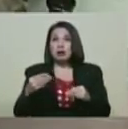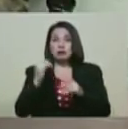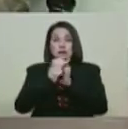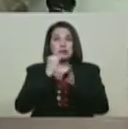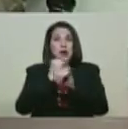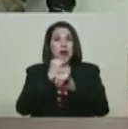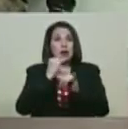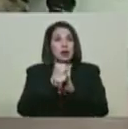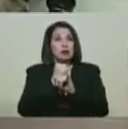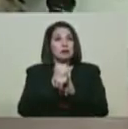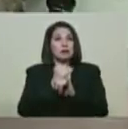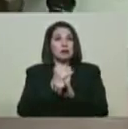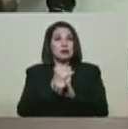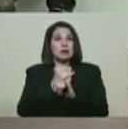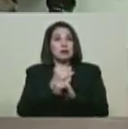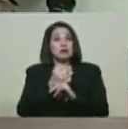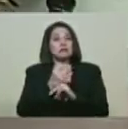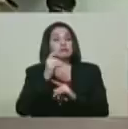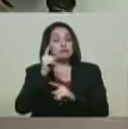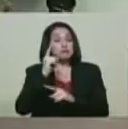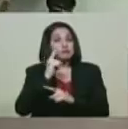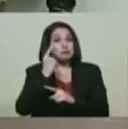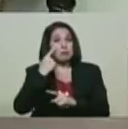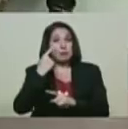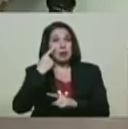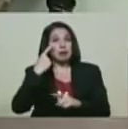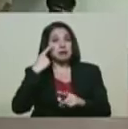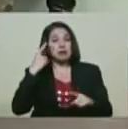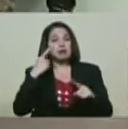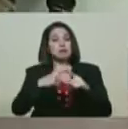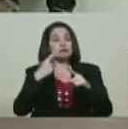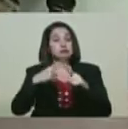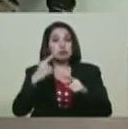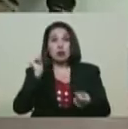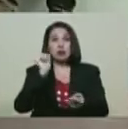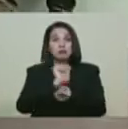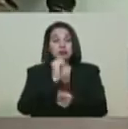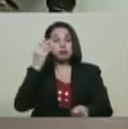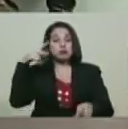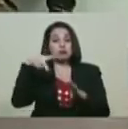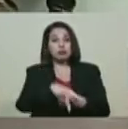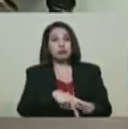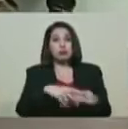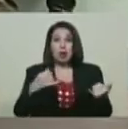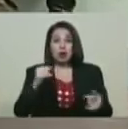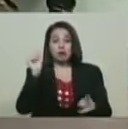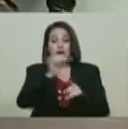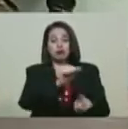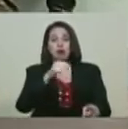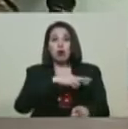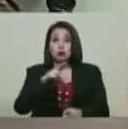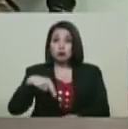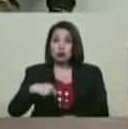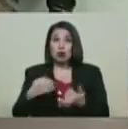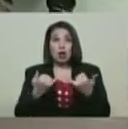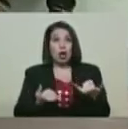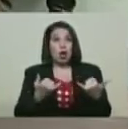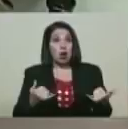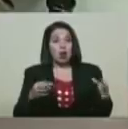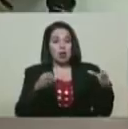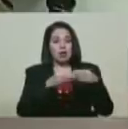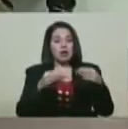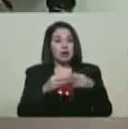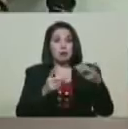más temprano que tarde los vamos a atajar y los vamos a derrotar. Por ahora he autorizado que el equipo